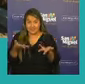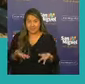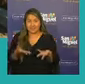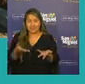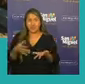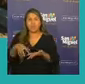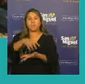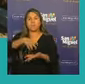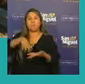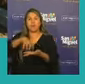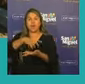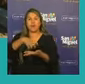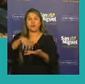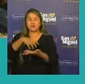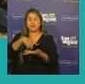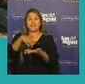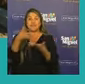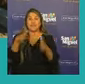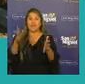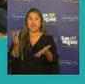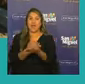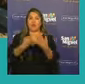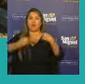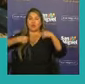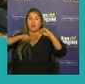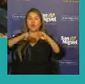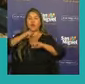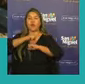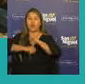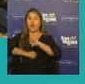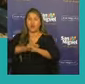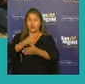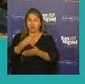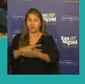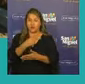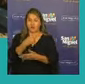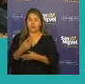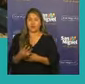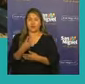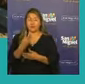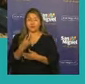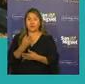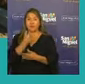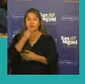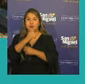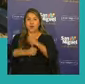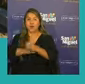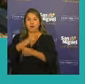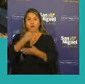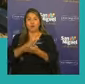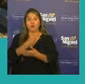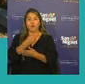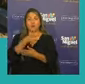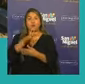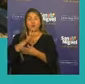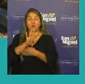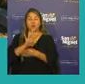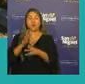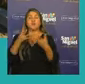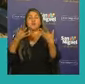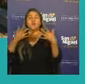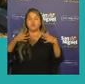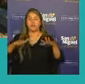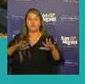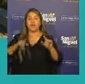la plaza, el terreno, se adjudicó el año 2023, ahora ya en el 2024 ya tenemos el terreno entregado